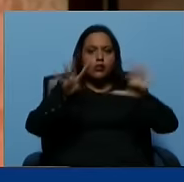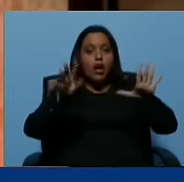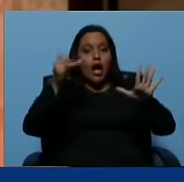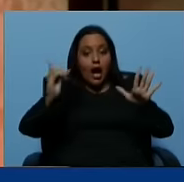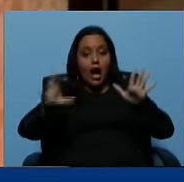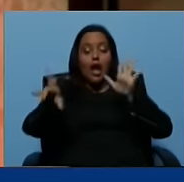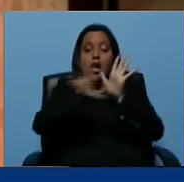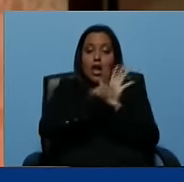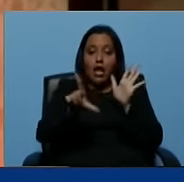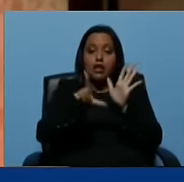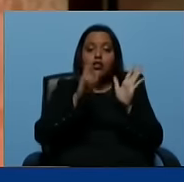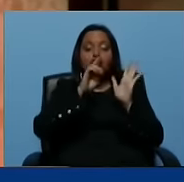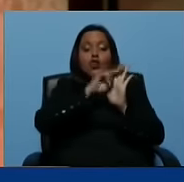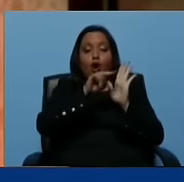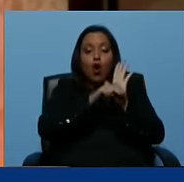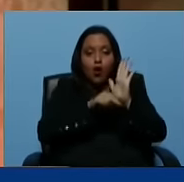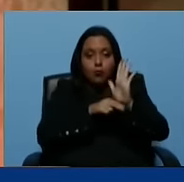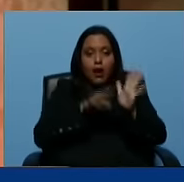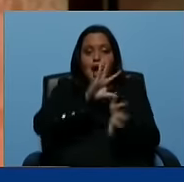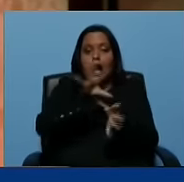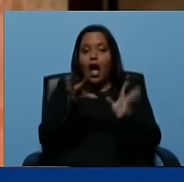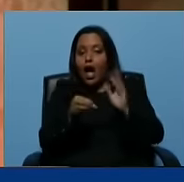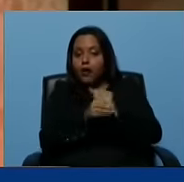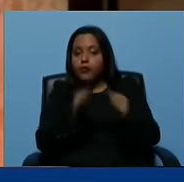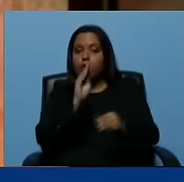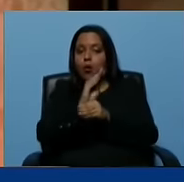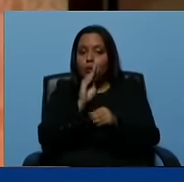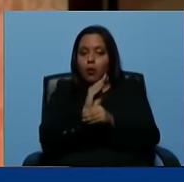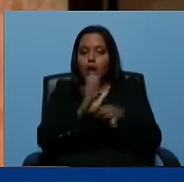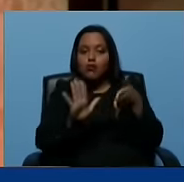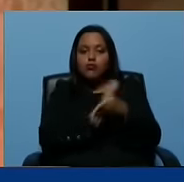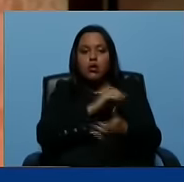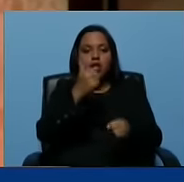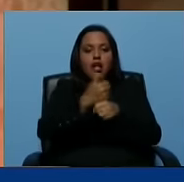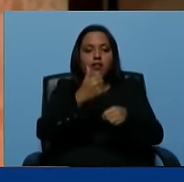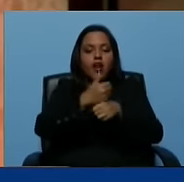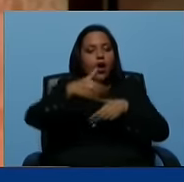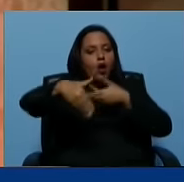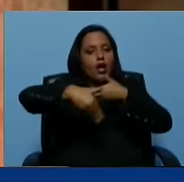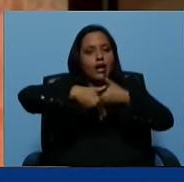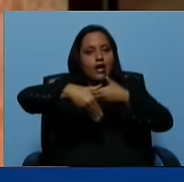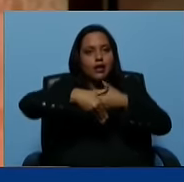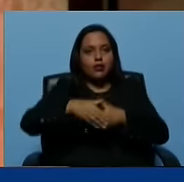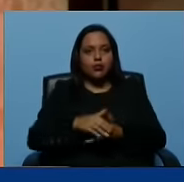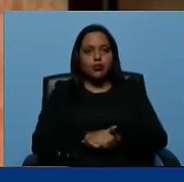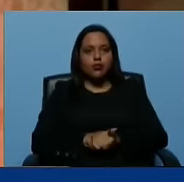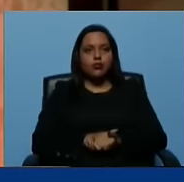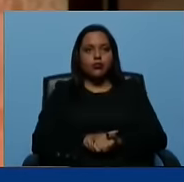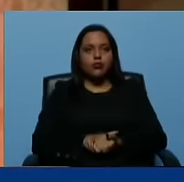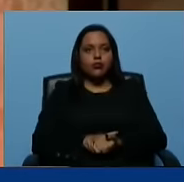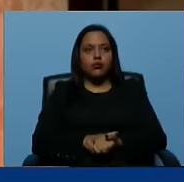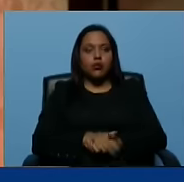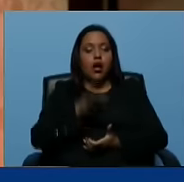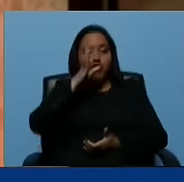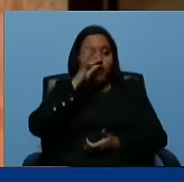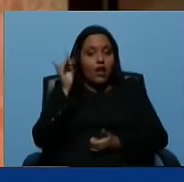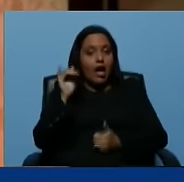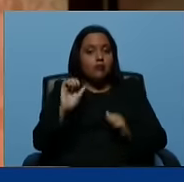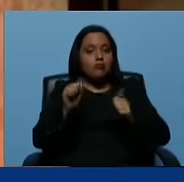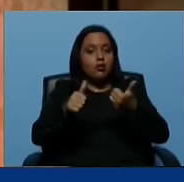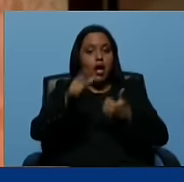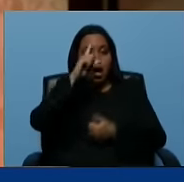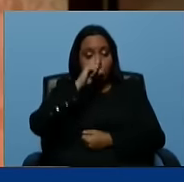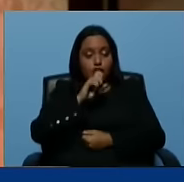reglamentos que de algún modo regulan el funcionamiento de esas instancias. Francia arrancó en el